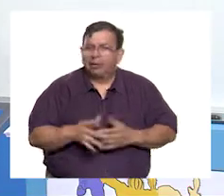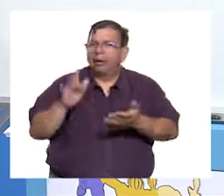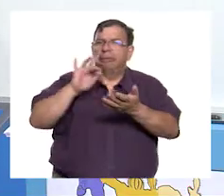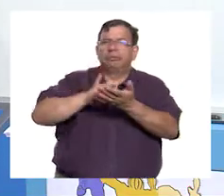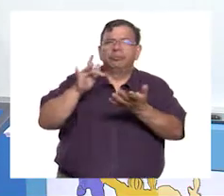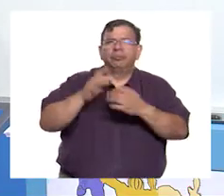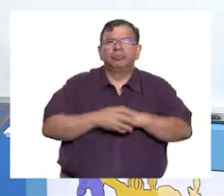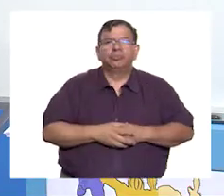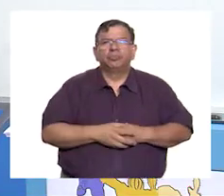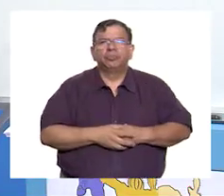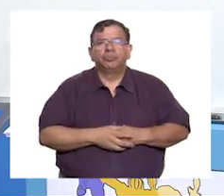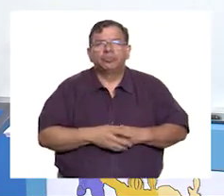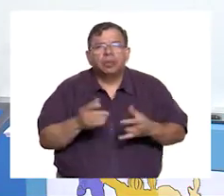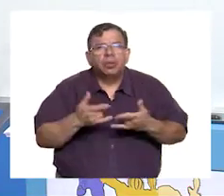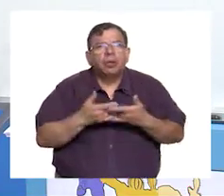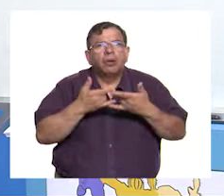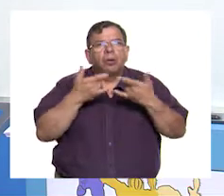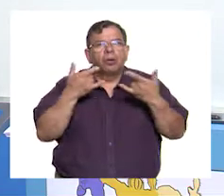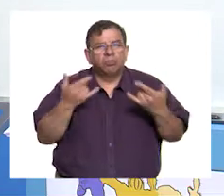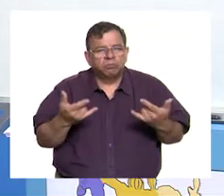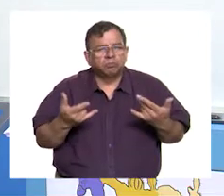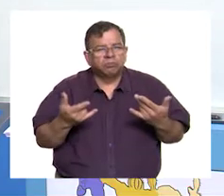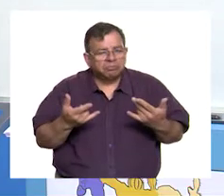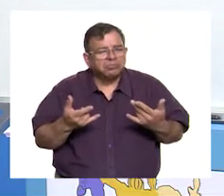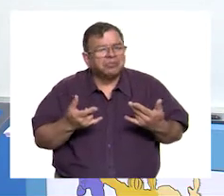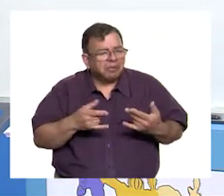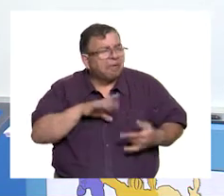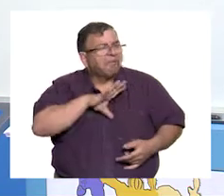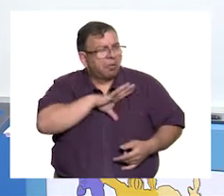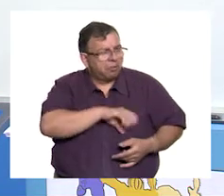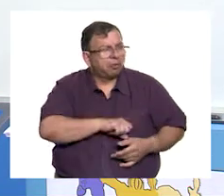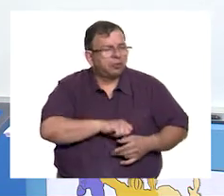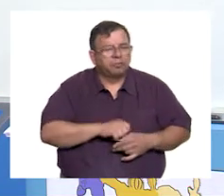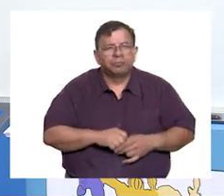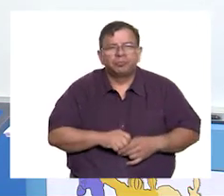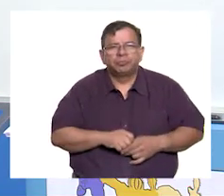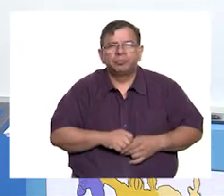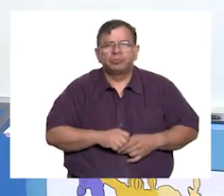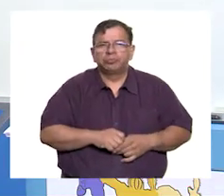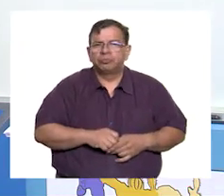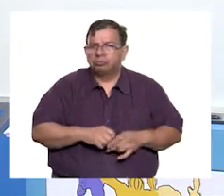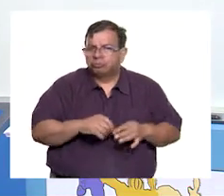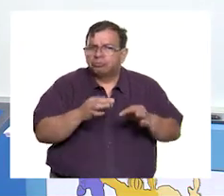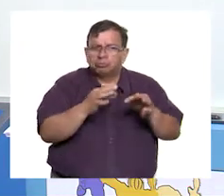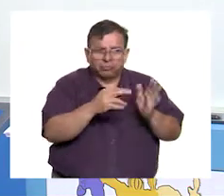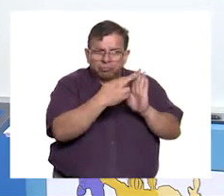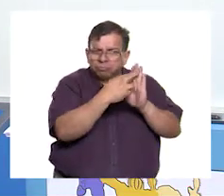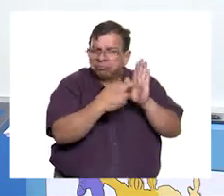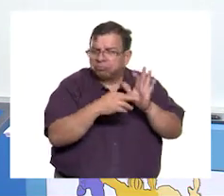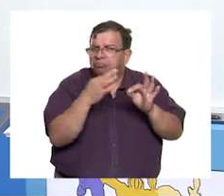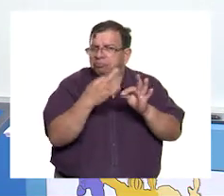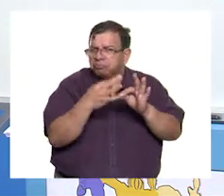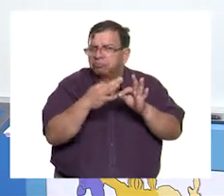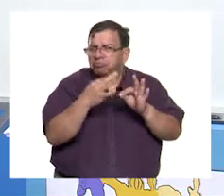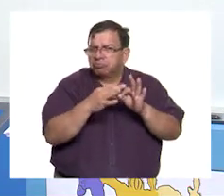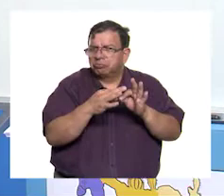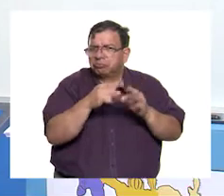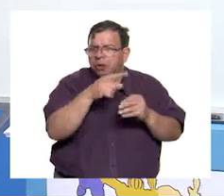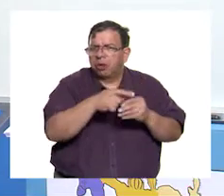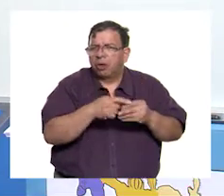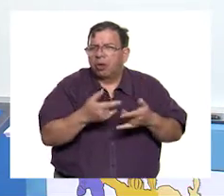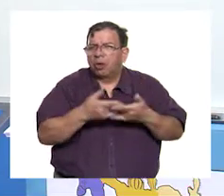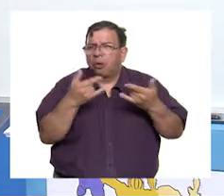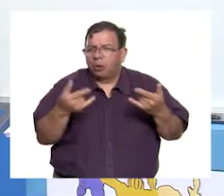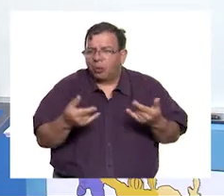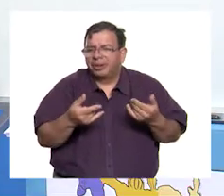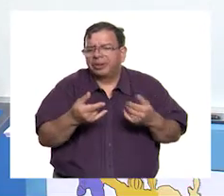Debo confesar que este cuento también es uno de mis favoritos. Además, cumple con las características típicas de los llamados cuentos